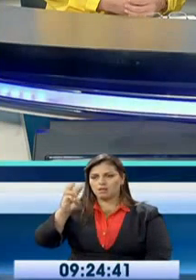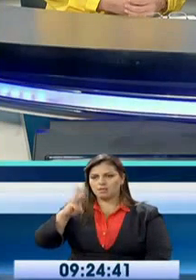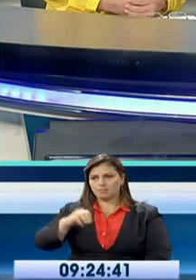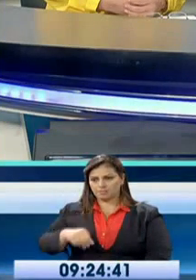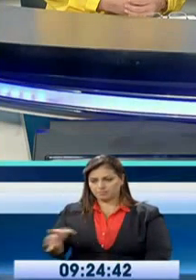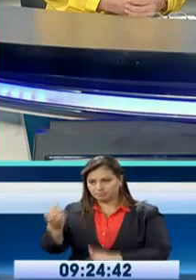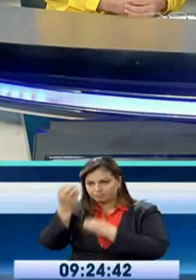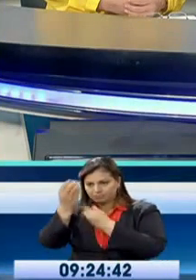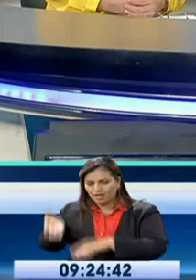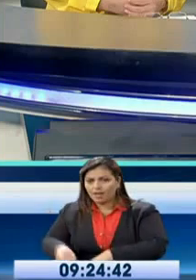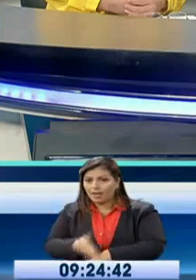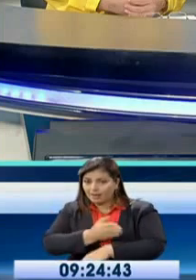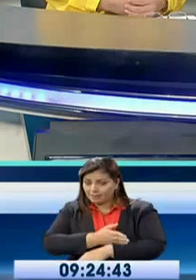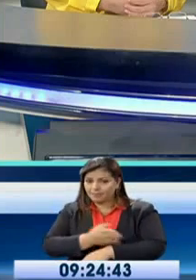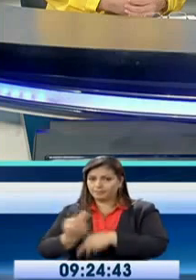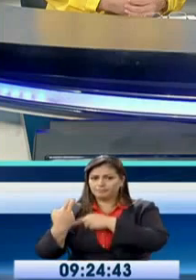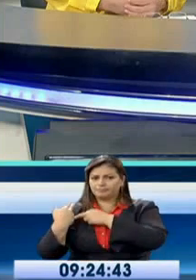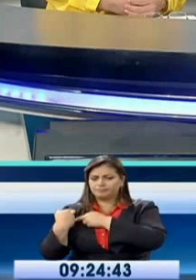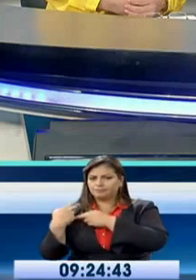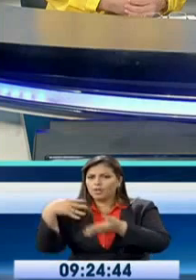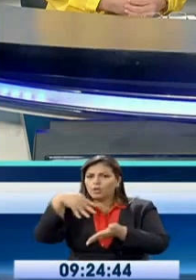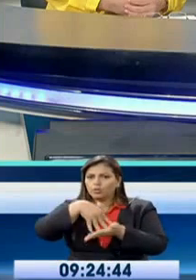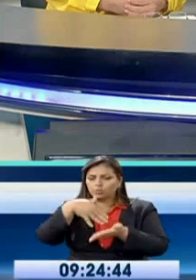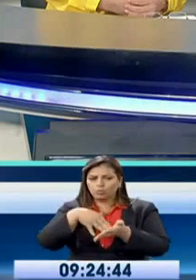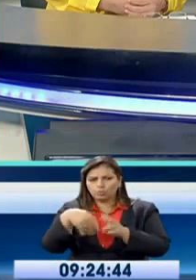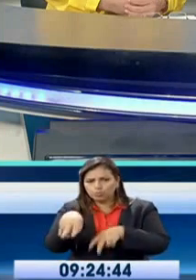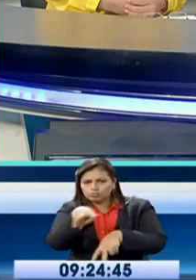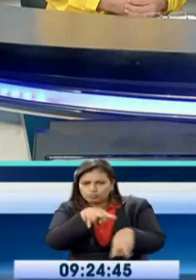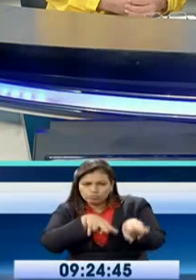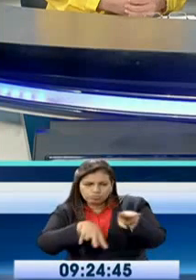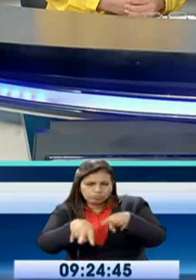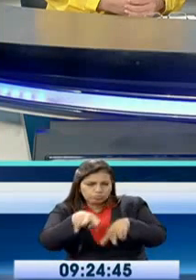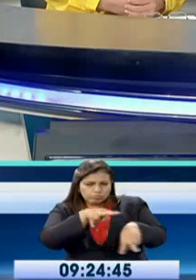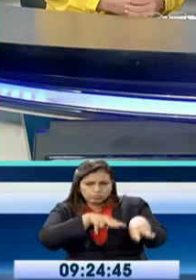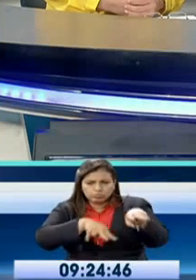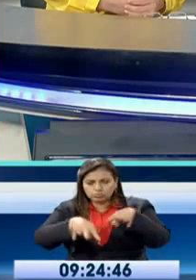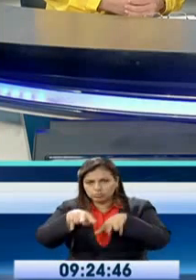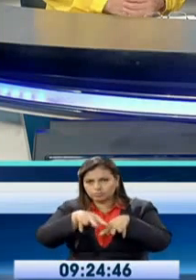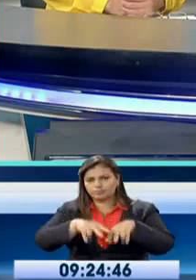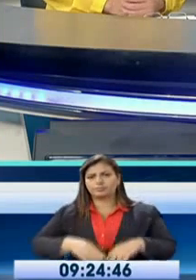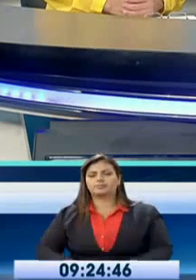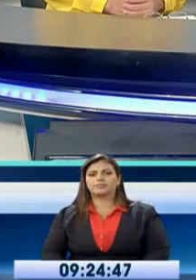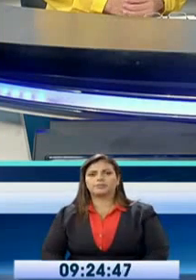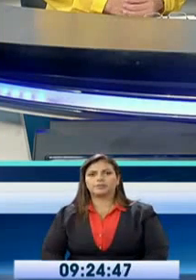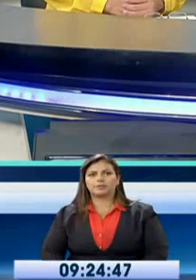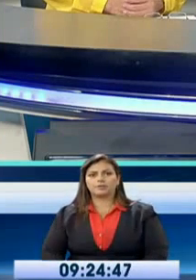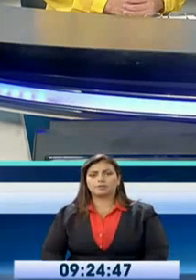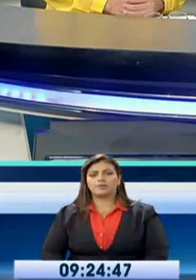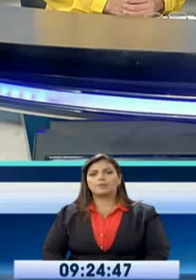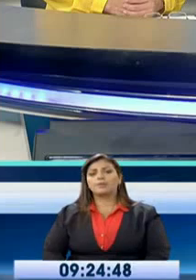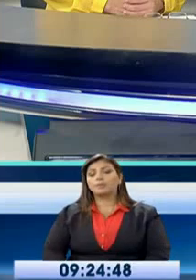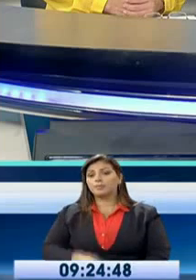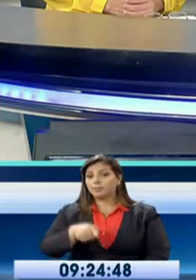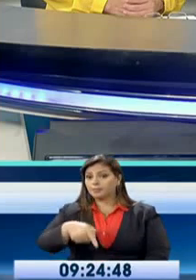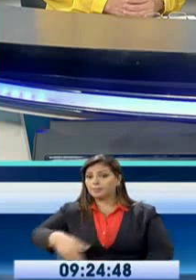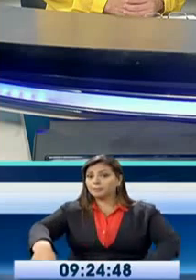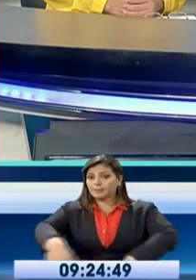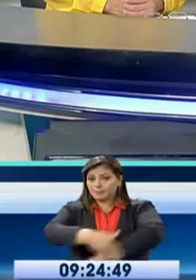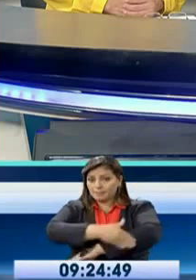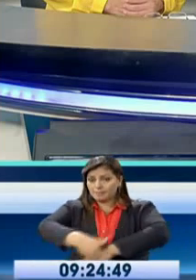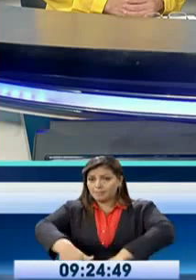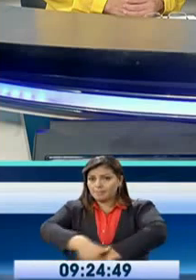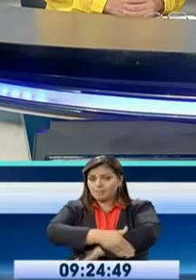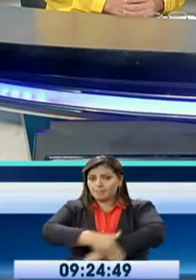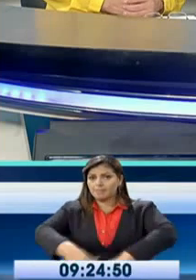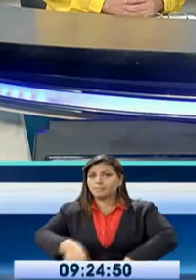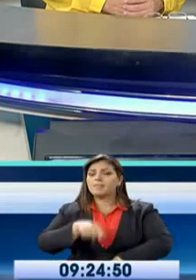es el sentido Guayaquil, abrir un otro carril hacia Guayaquil para que pueda fluir el tránsito. Está